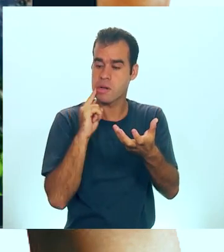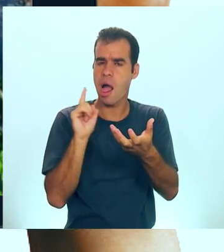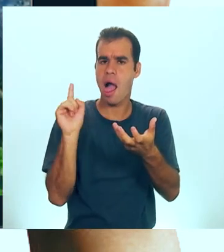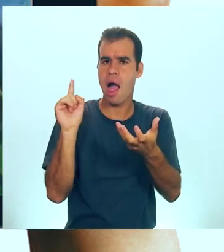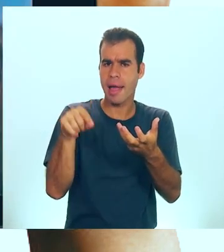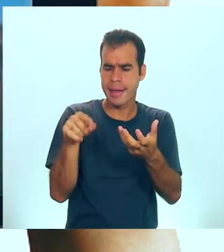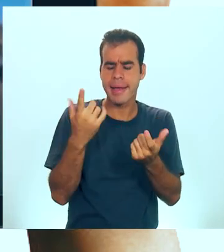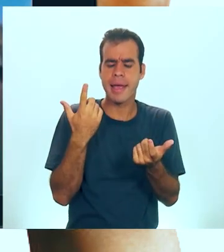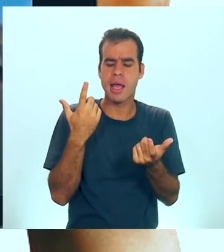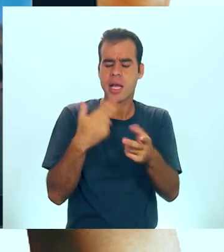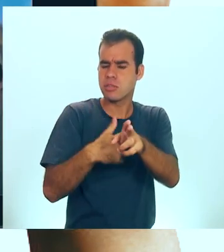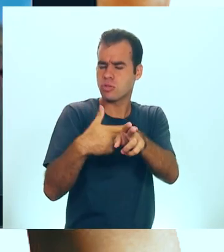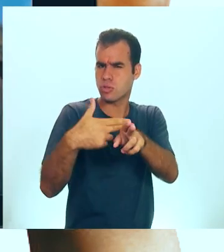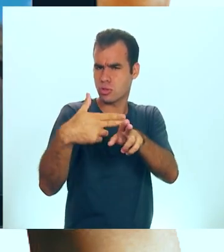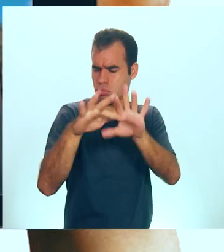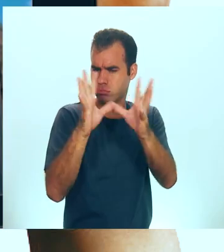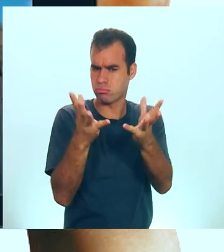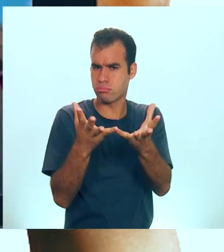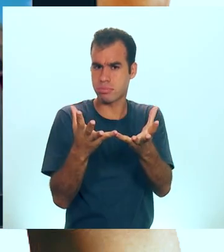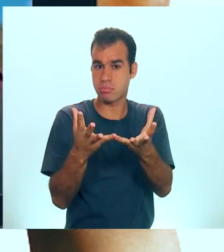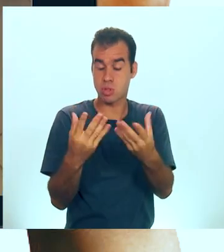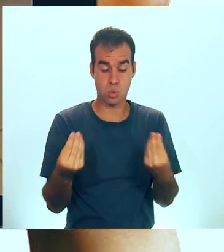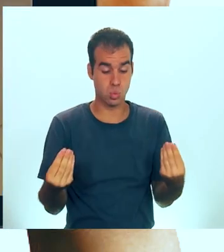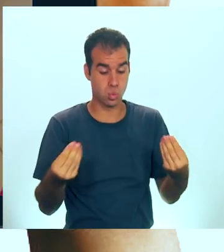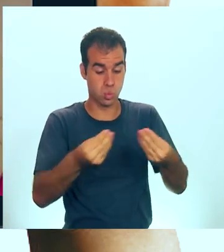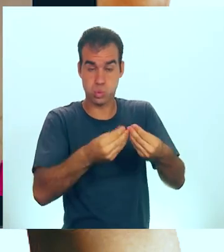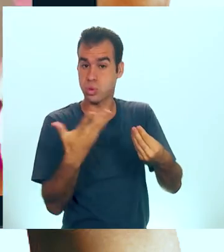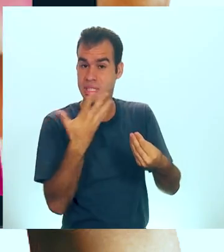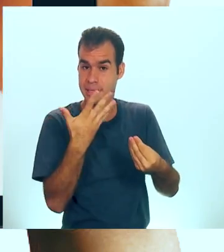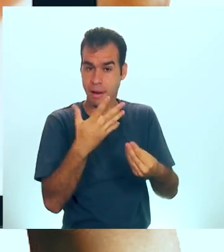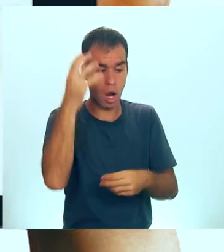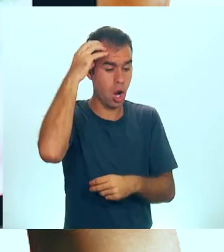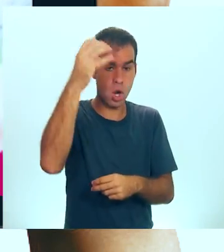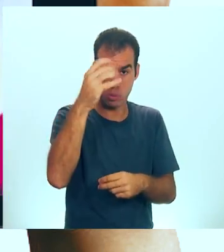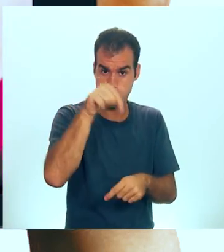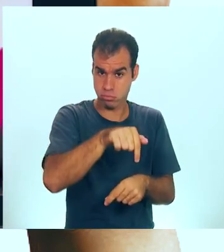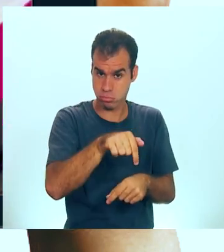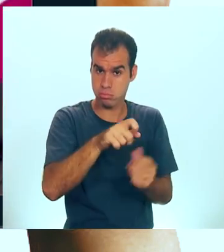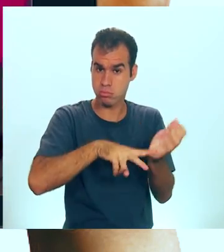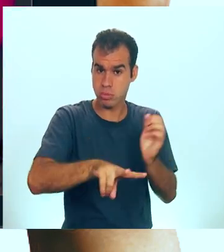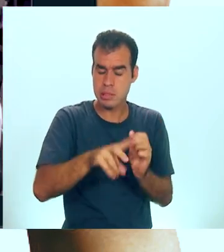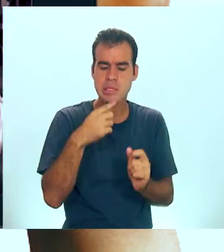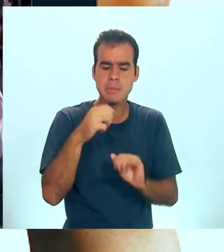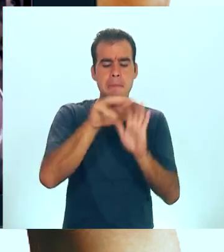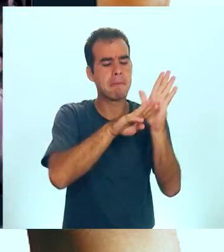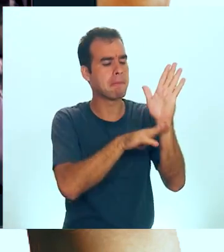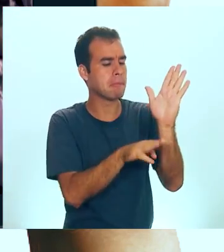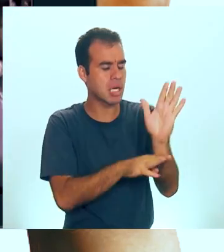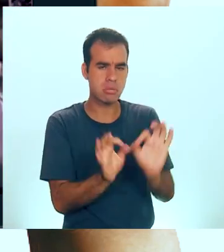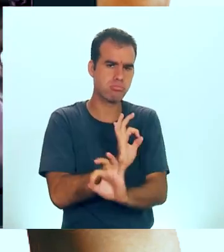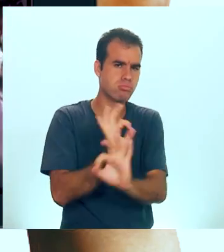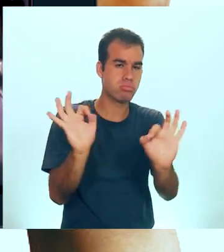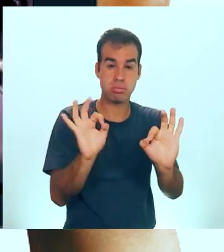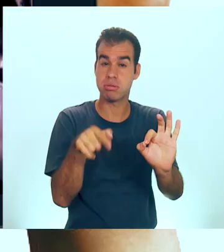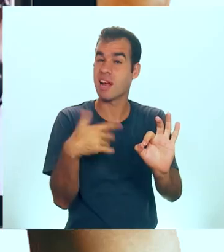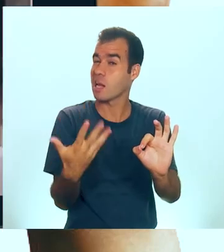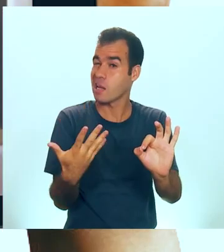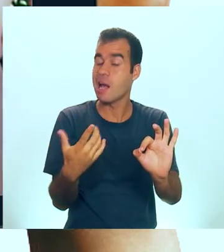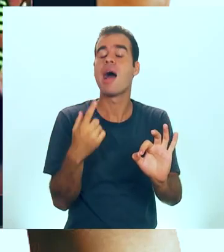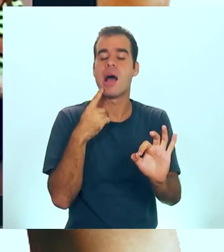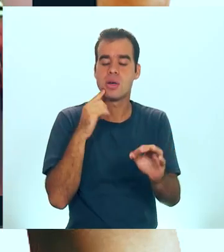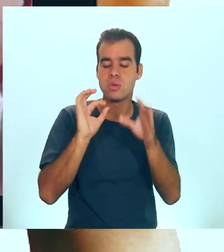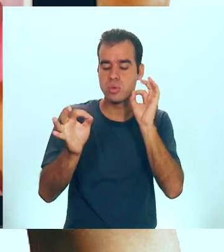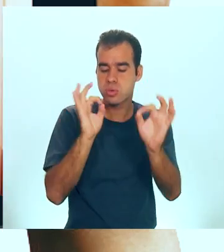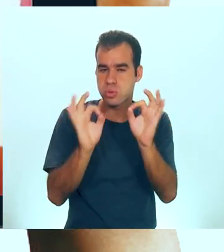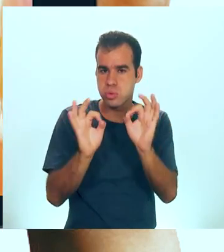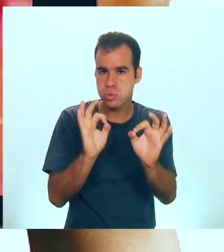de la Humanidad, de conjunto con el gobierno local, se mantiene implementando medidas especiales que aseguren la promoción y